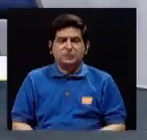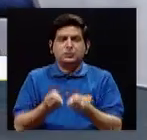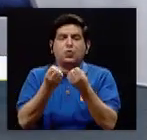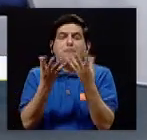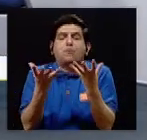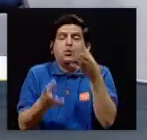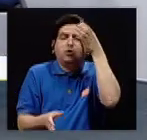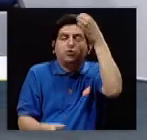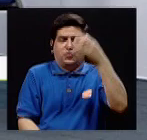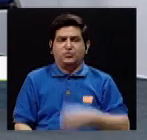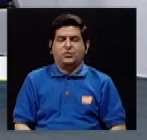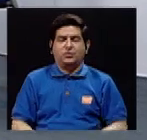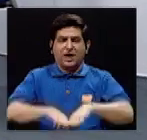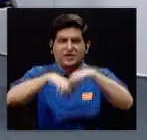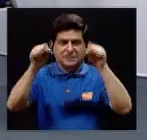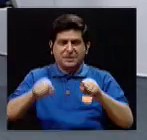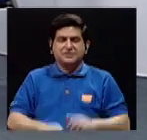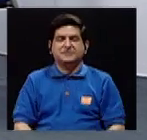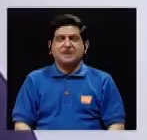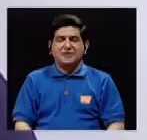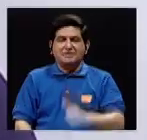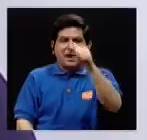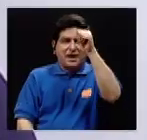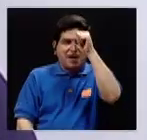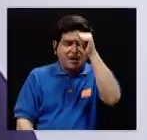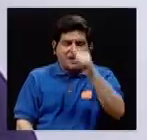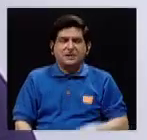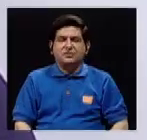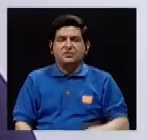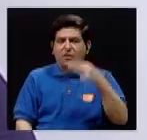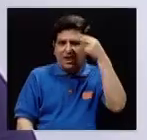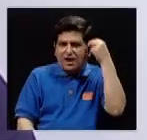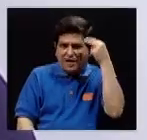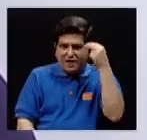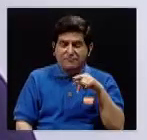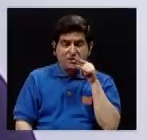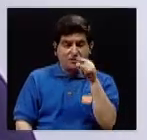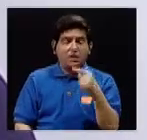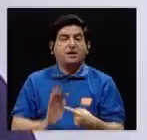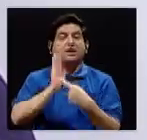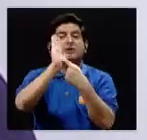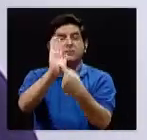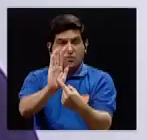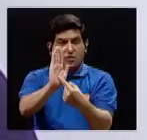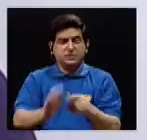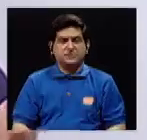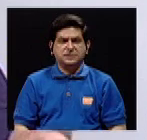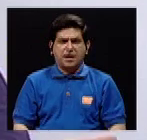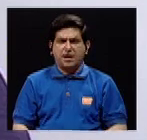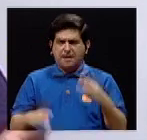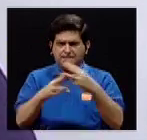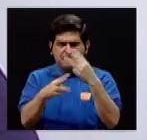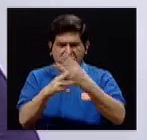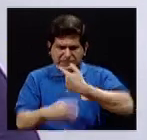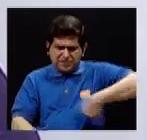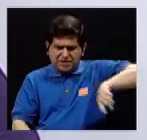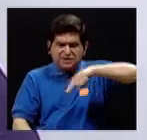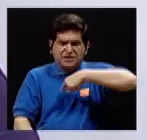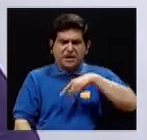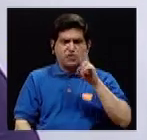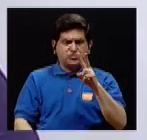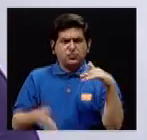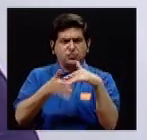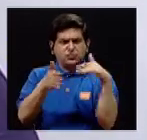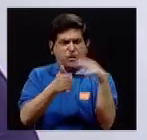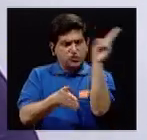multicultural porque es un sistema indoarábigo Y entonces este profesor pone en relevancia que las matemáticas que nosotros dos